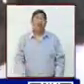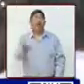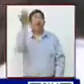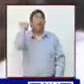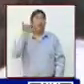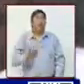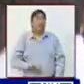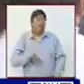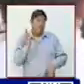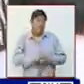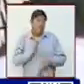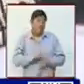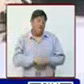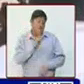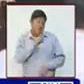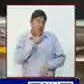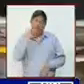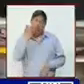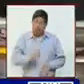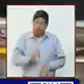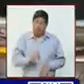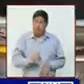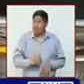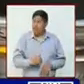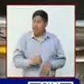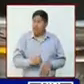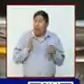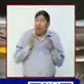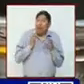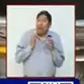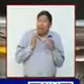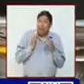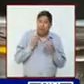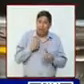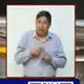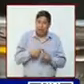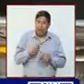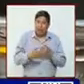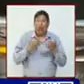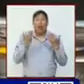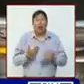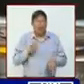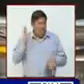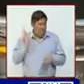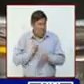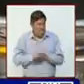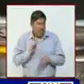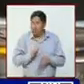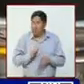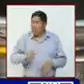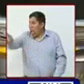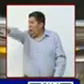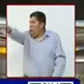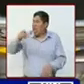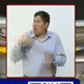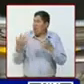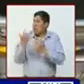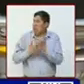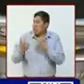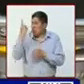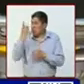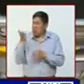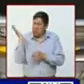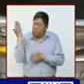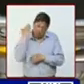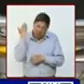Porque antes el llamar la atención a un menor repercutía en positivo. Ahora es tildado de violencia, ahora